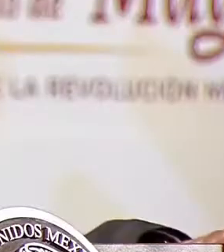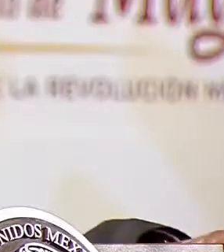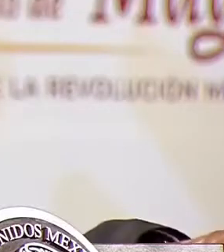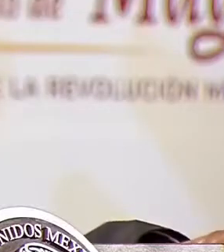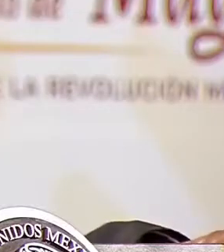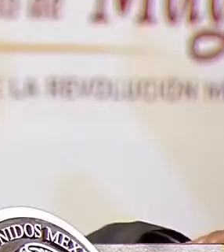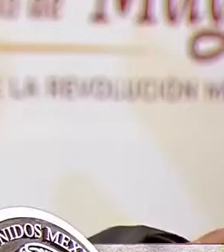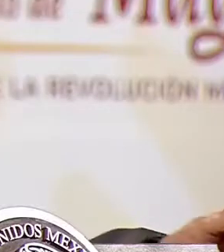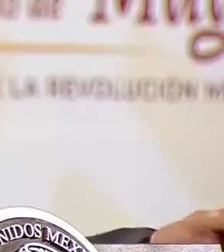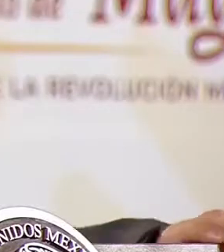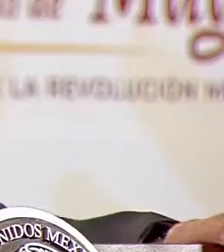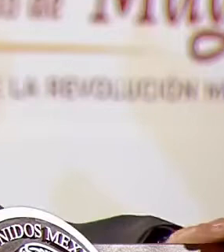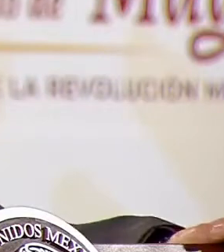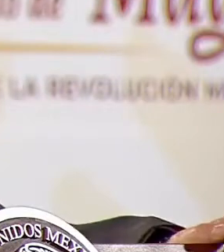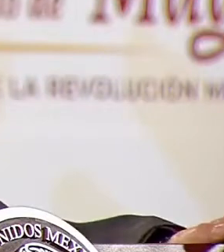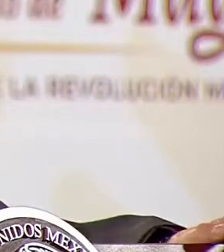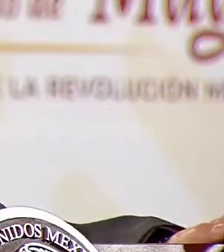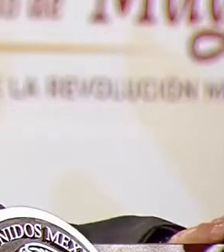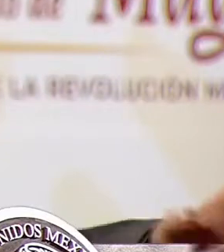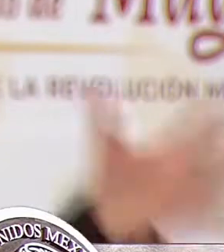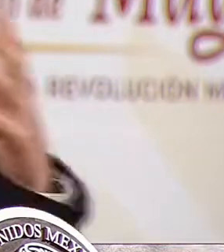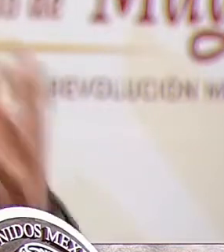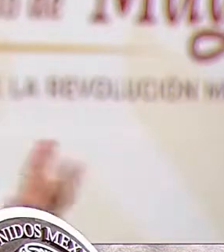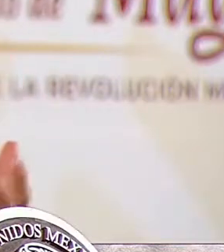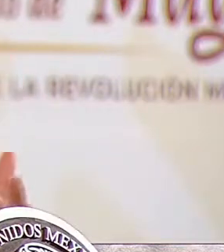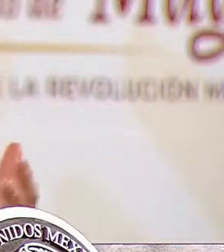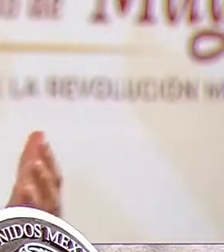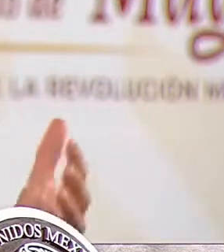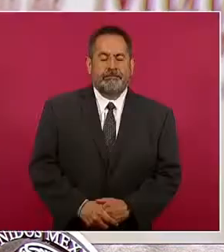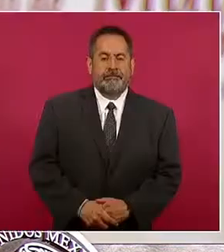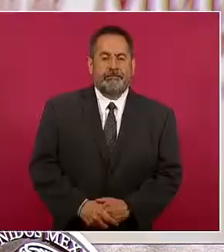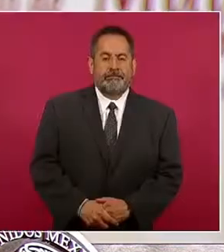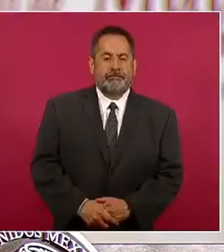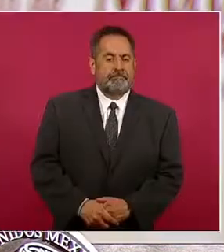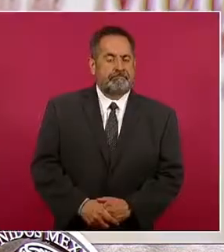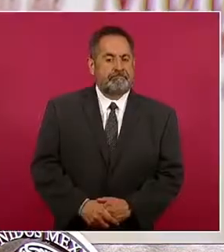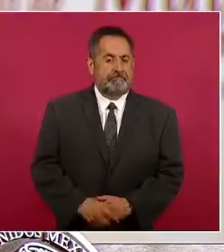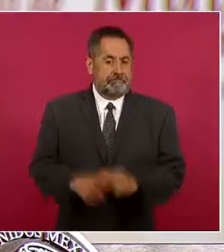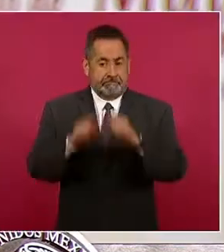a explicar. El cubrebocas es una medida